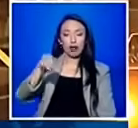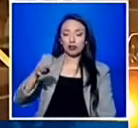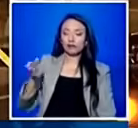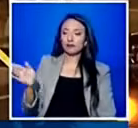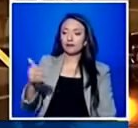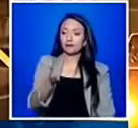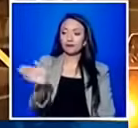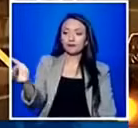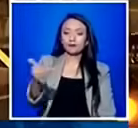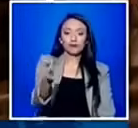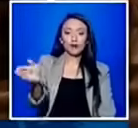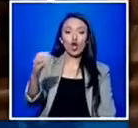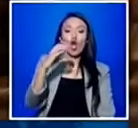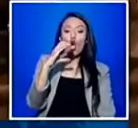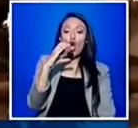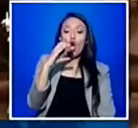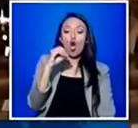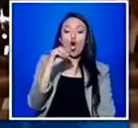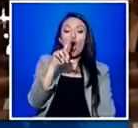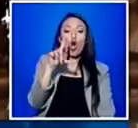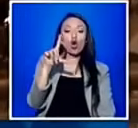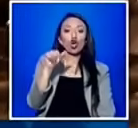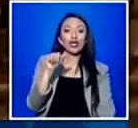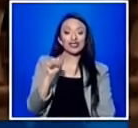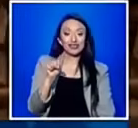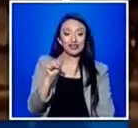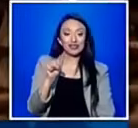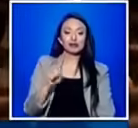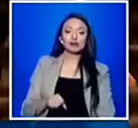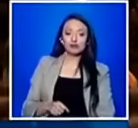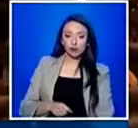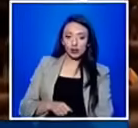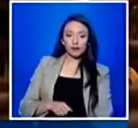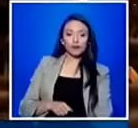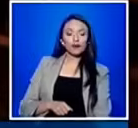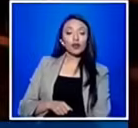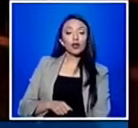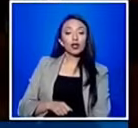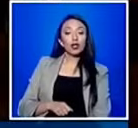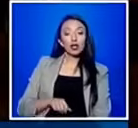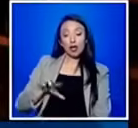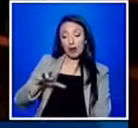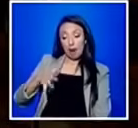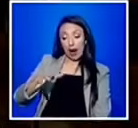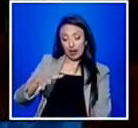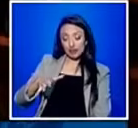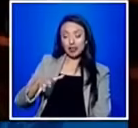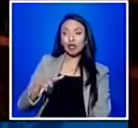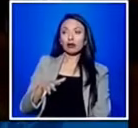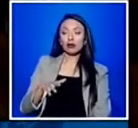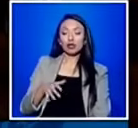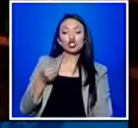vía Collas, en sentido Quito Aeropuerto. Al parecer existe un estrellamiento